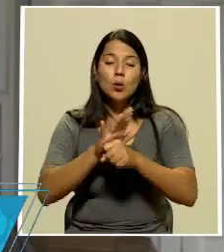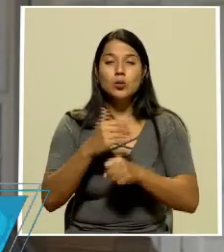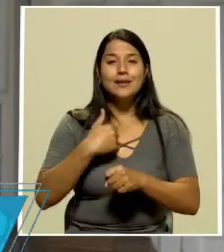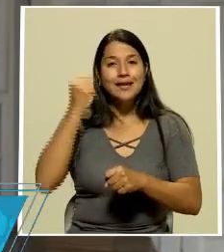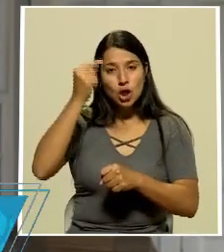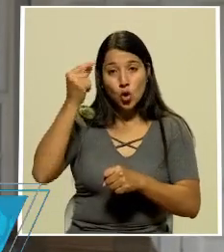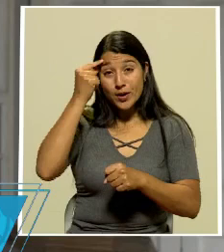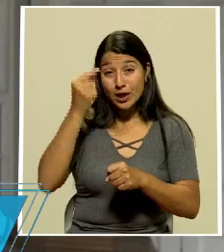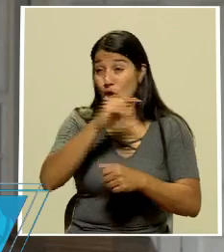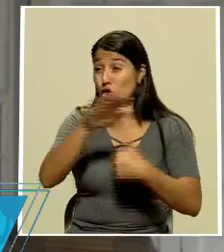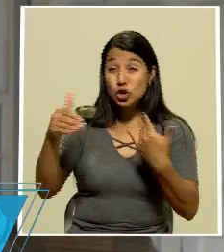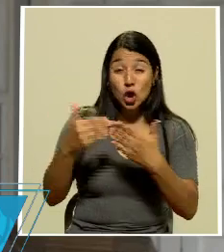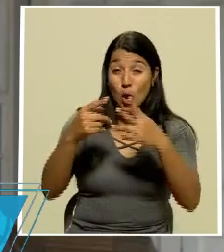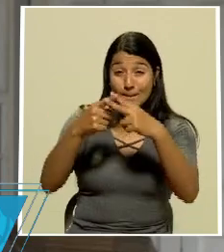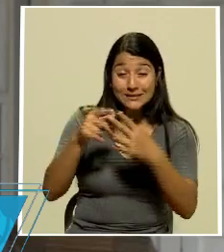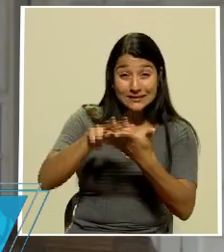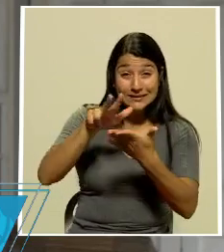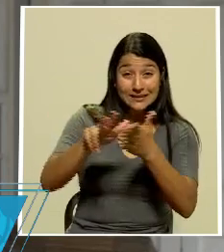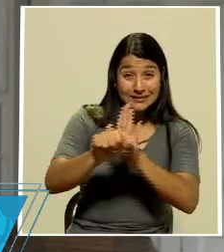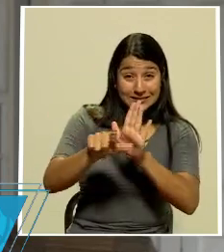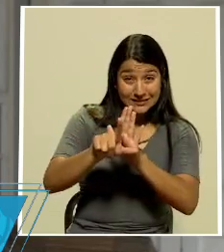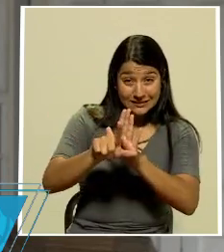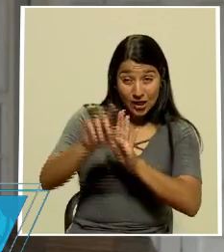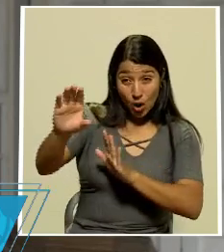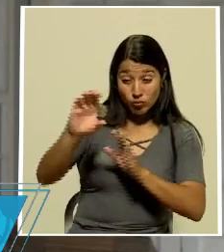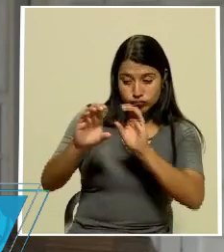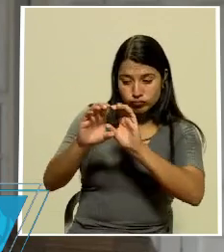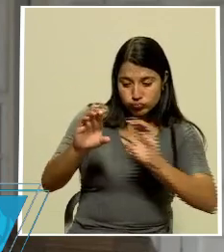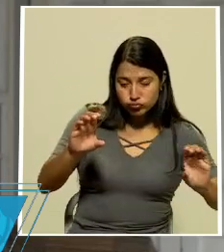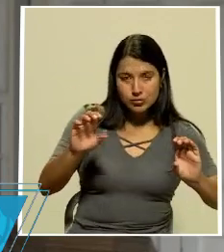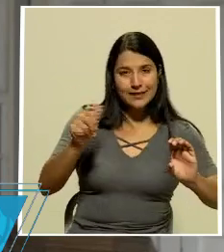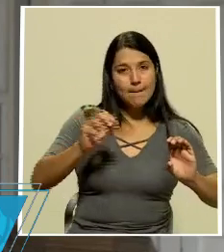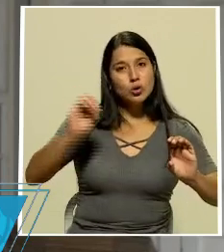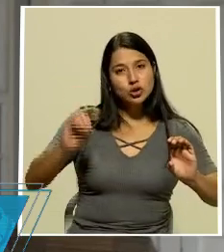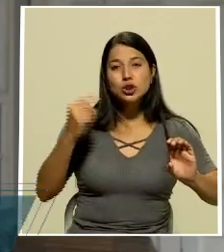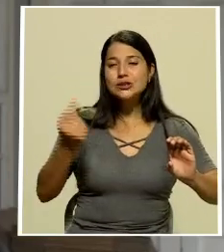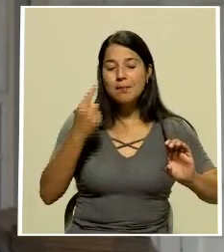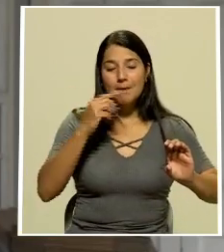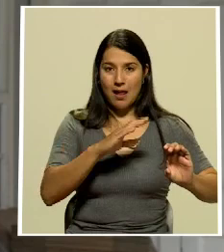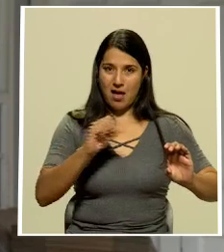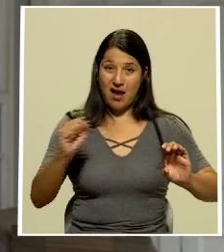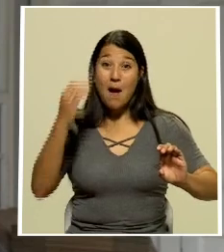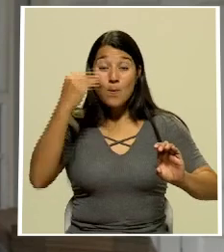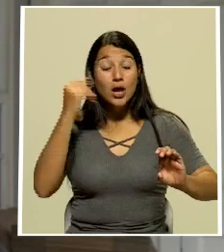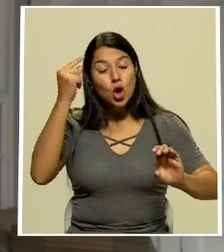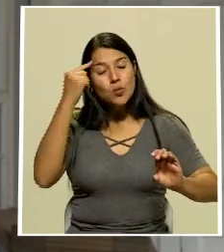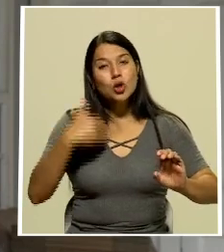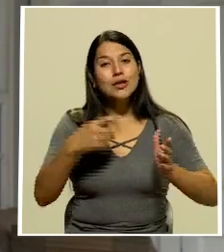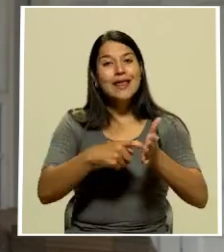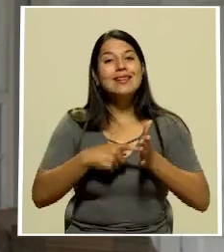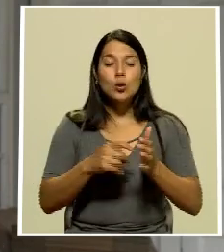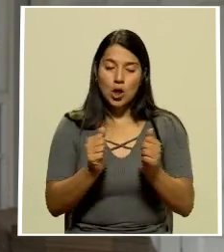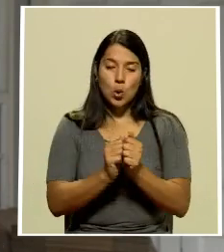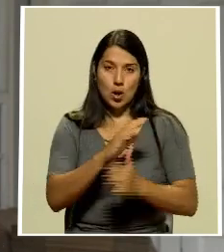créditos que aprueba la Asamblea Legislativa. 2, incorporar los ingresos frescos, consecuencia del diferencial de los precios de combustible por la